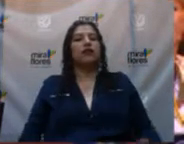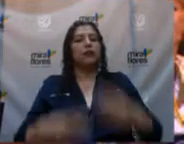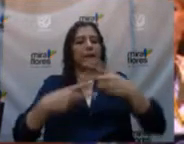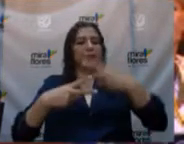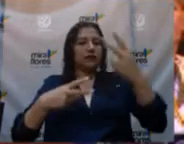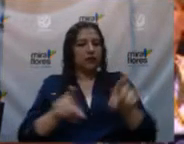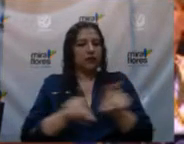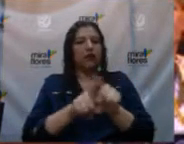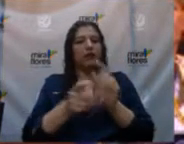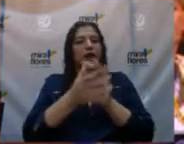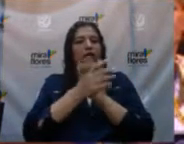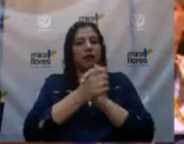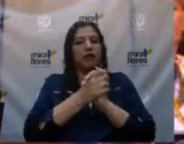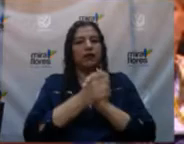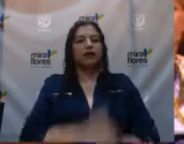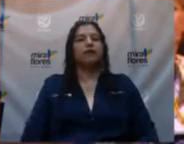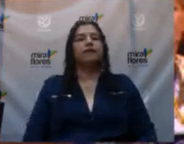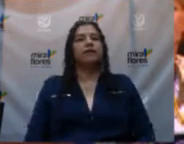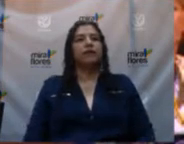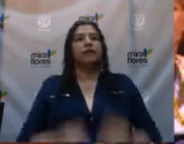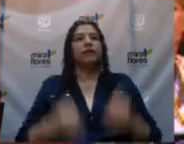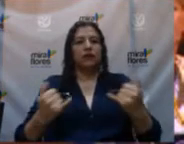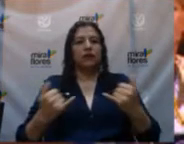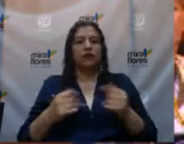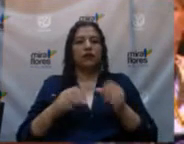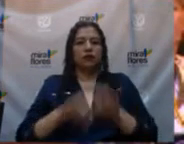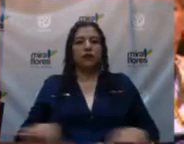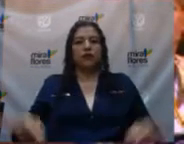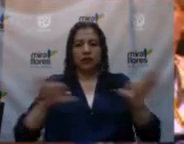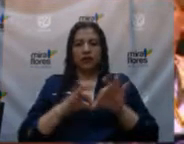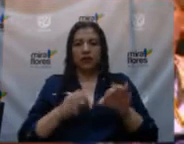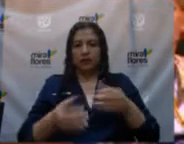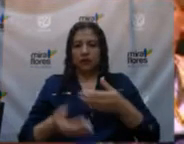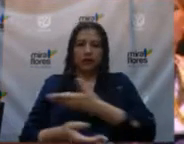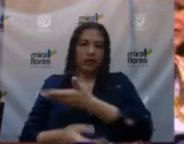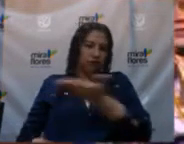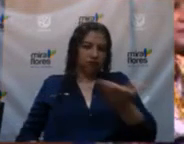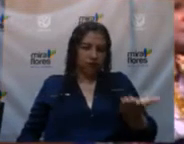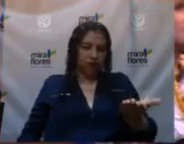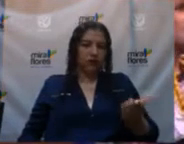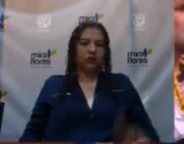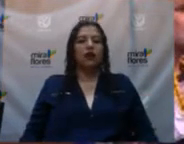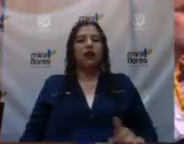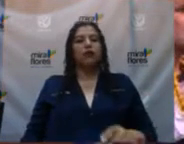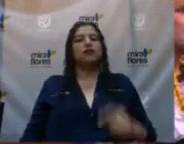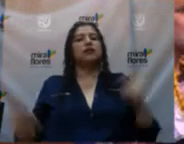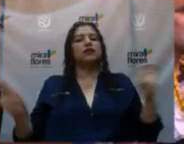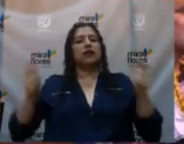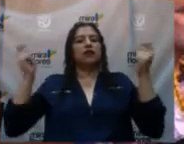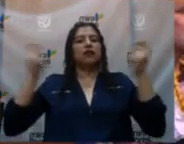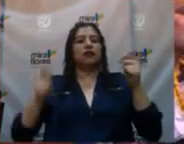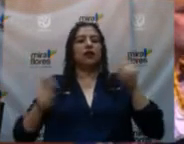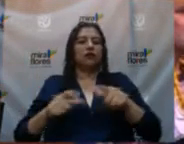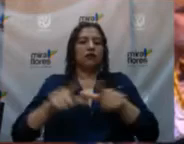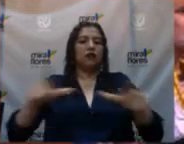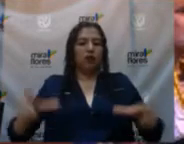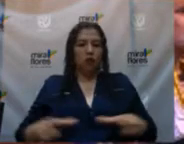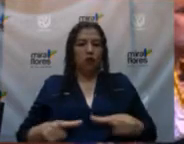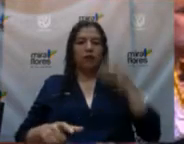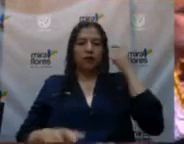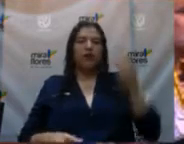vecinos y amigos. Hoy es un día importante para todos nosotros, pues es el aniversario de nuestro distrito,